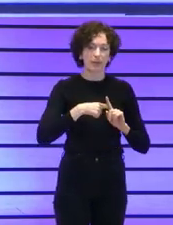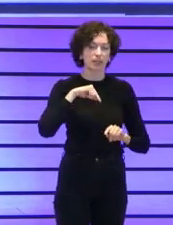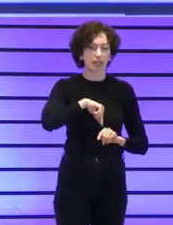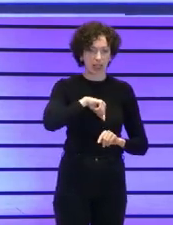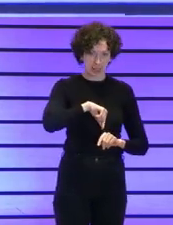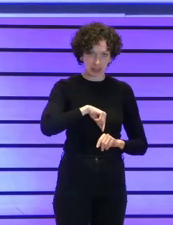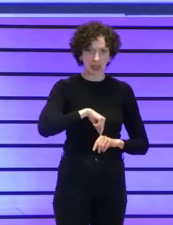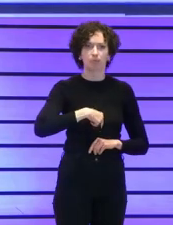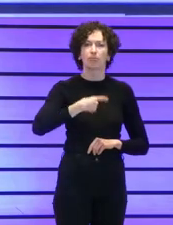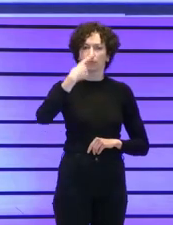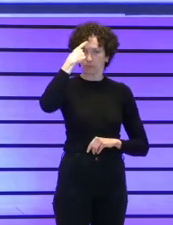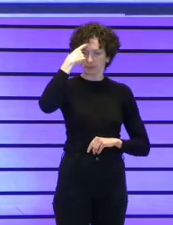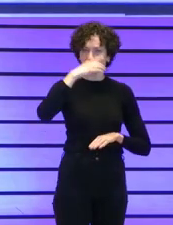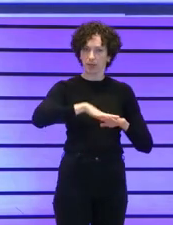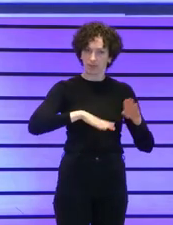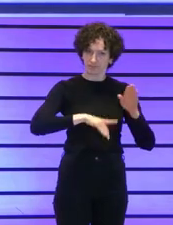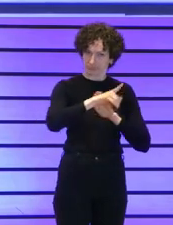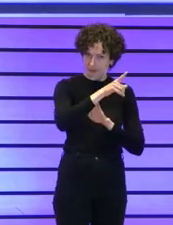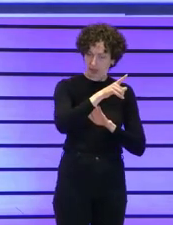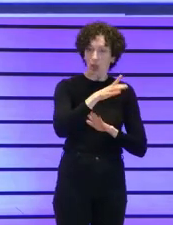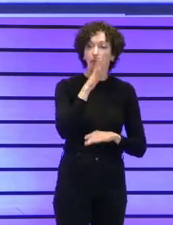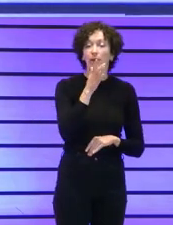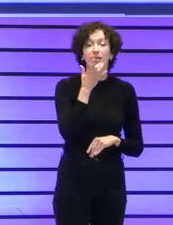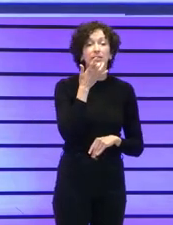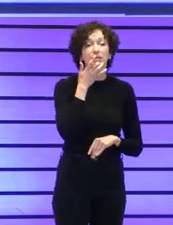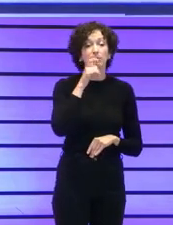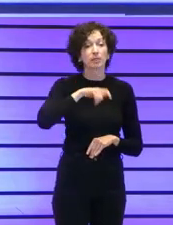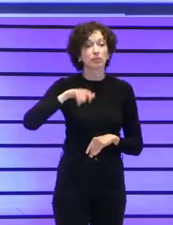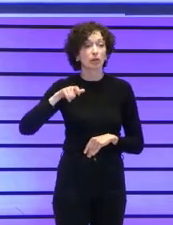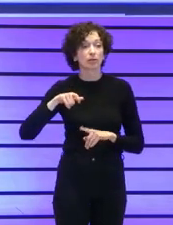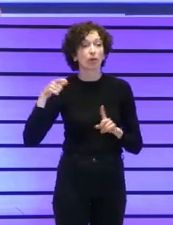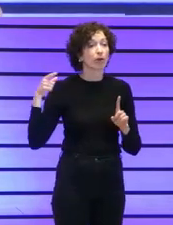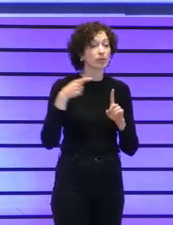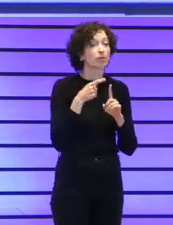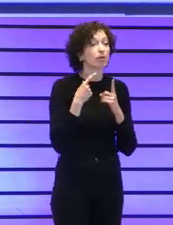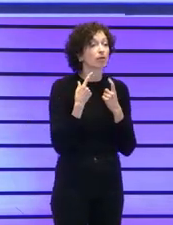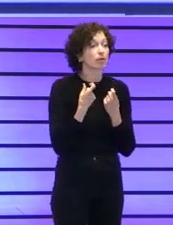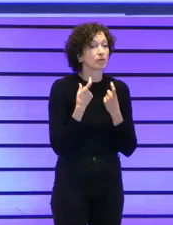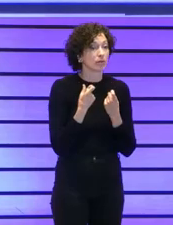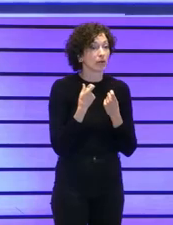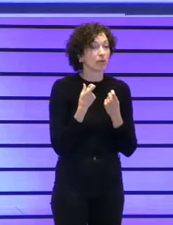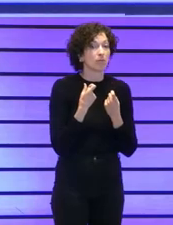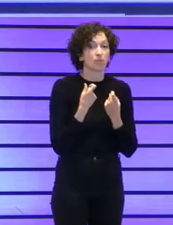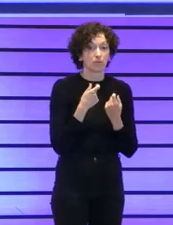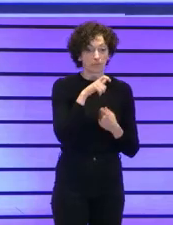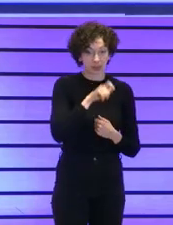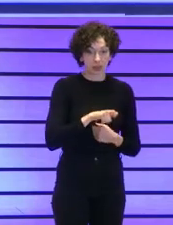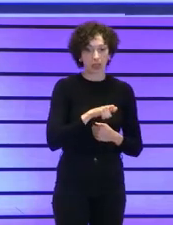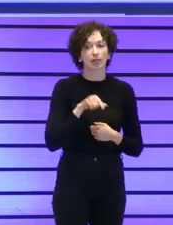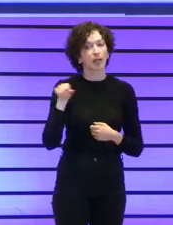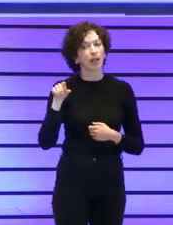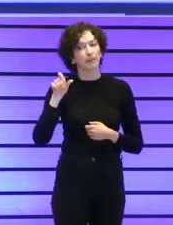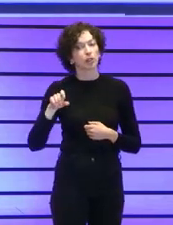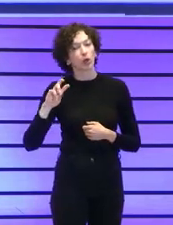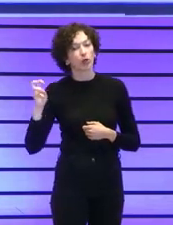¿no? Porque al final, oye, cuando alguien necesita propósito, alguien competente, percibido como competente,